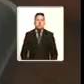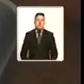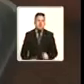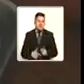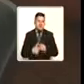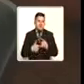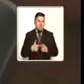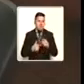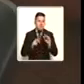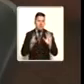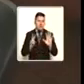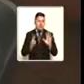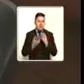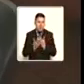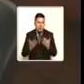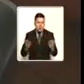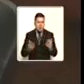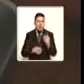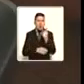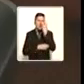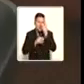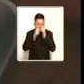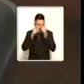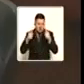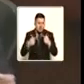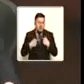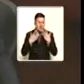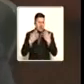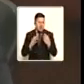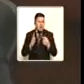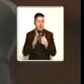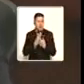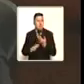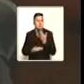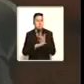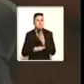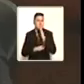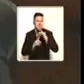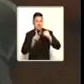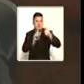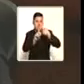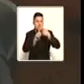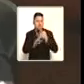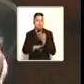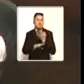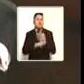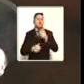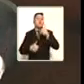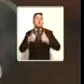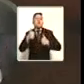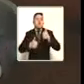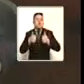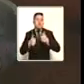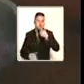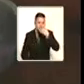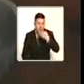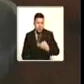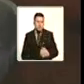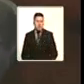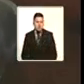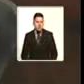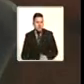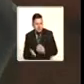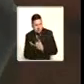Entonces, los siete elementos de políticas públicas que yo quisiera dejar planteados son, el primero, ¿cuál va a ser la verdadera política